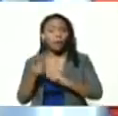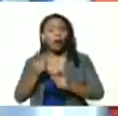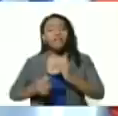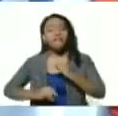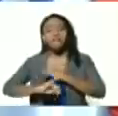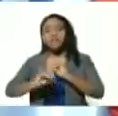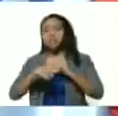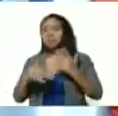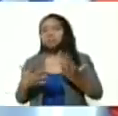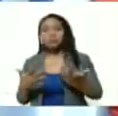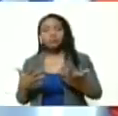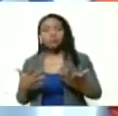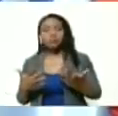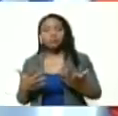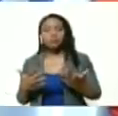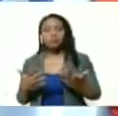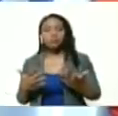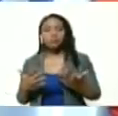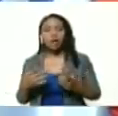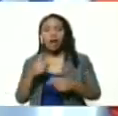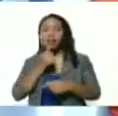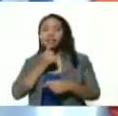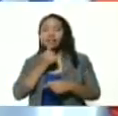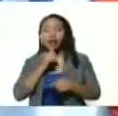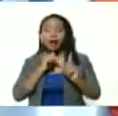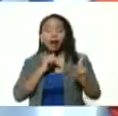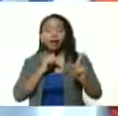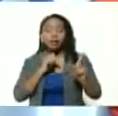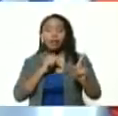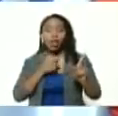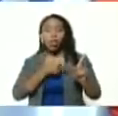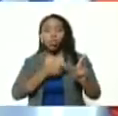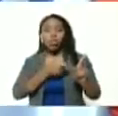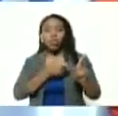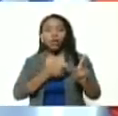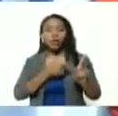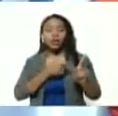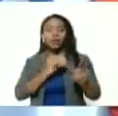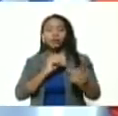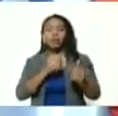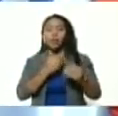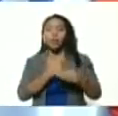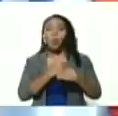finalmente a quien previamente ha extorsionado quede en libertad.